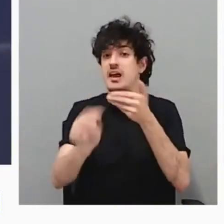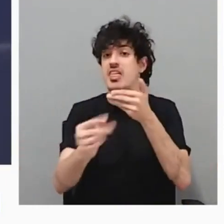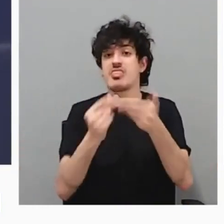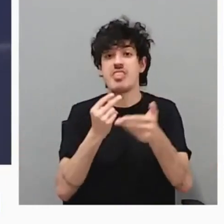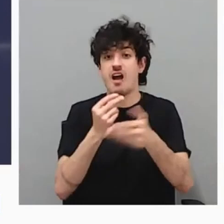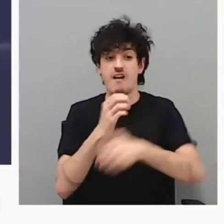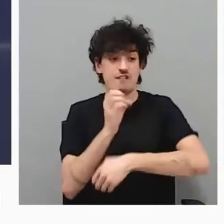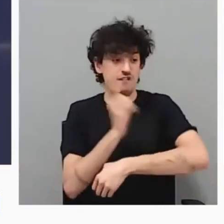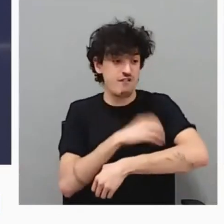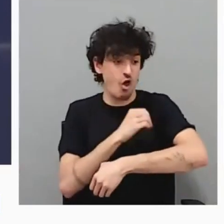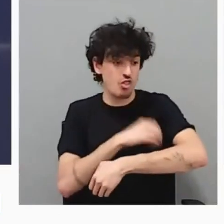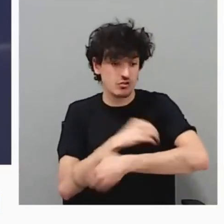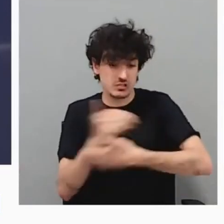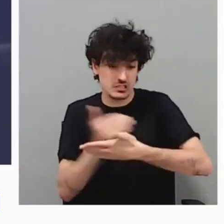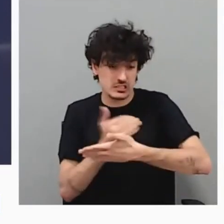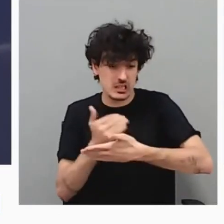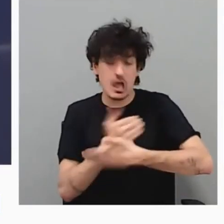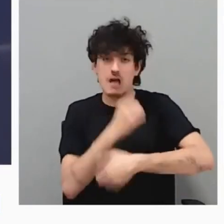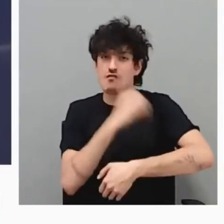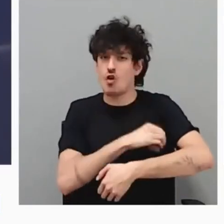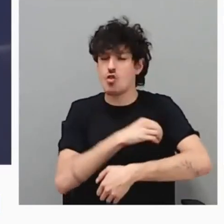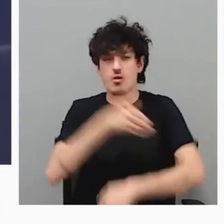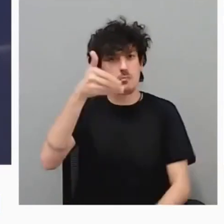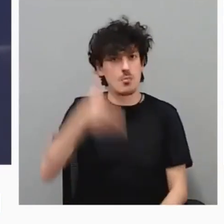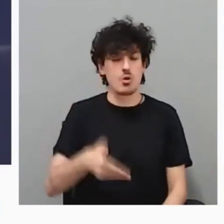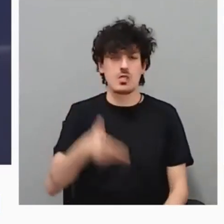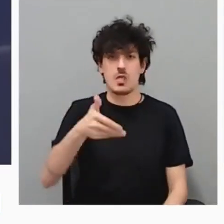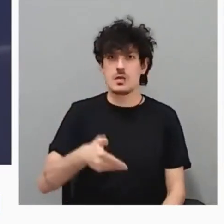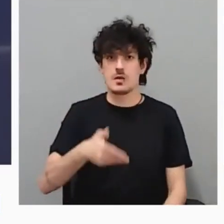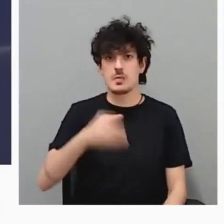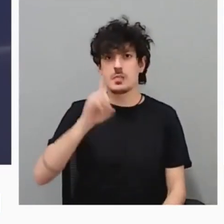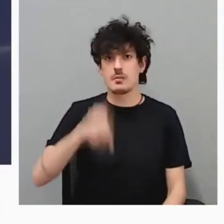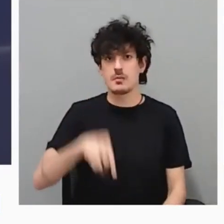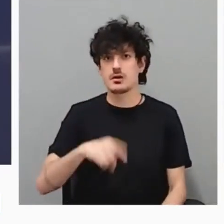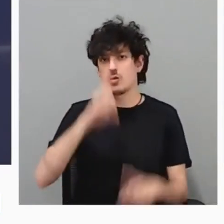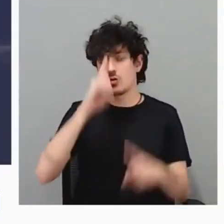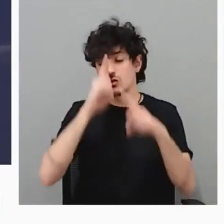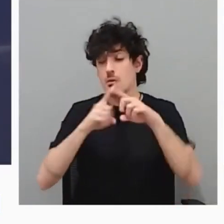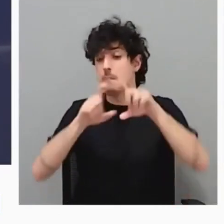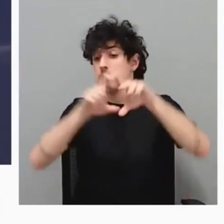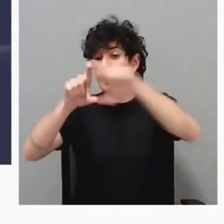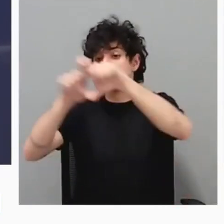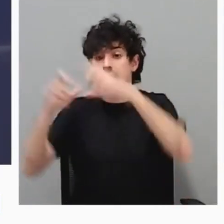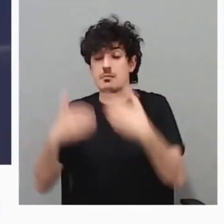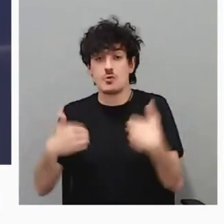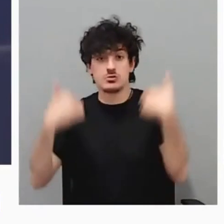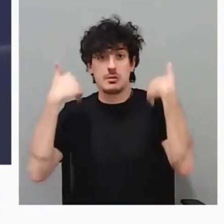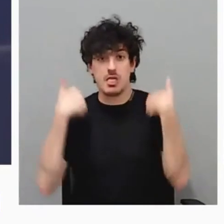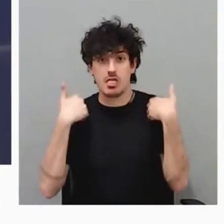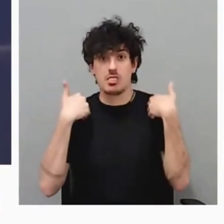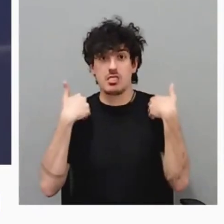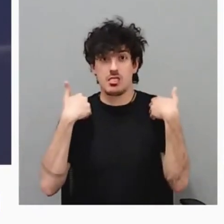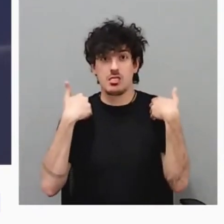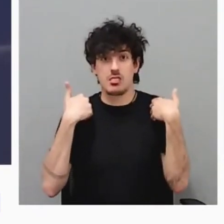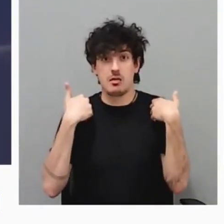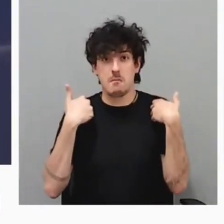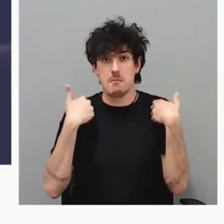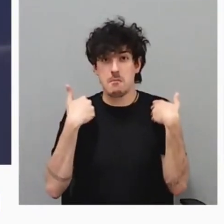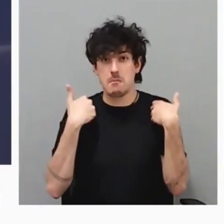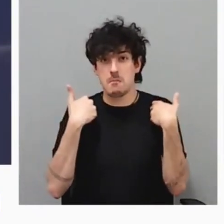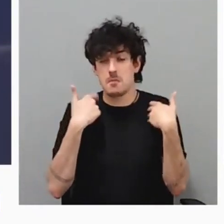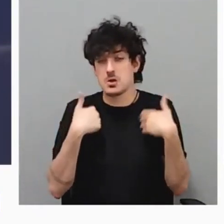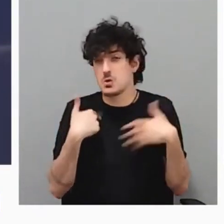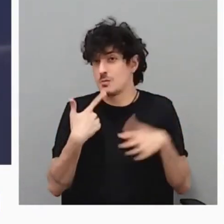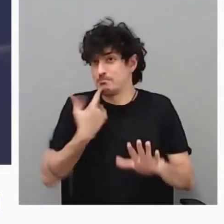importa a todos, nos importa también para la parte de responsabilidad de las empresas. Va a haber una línea que tendrá que ver con eso. No puedo tampoco...